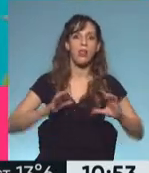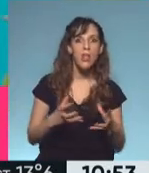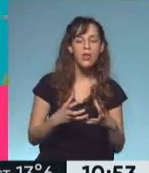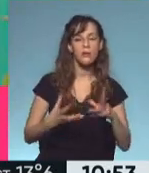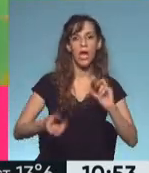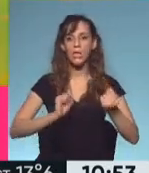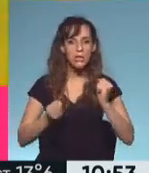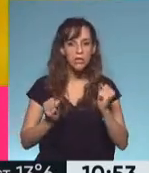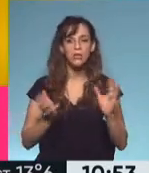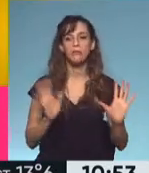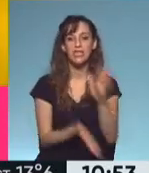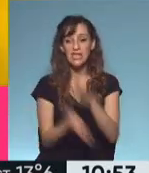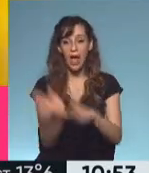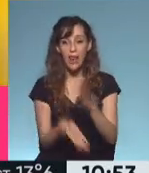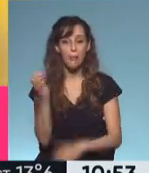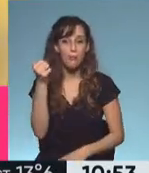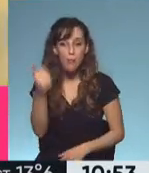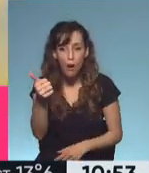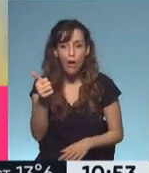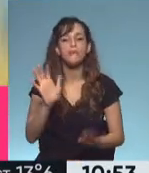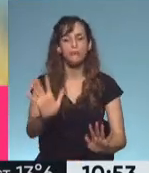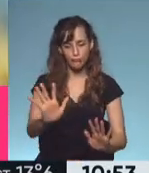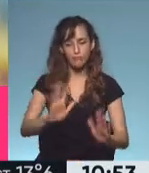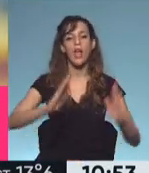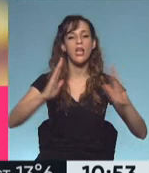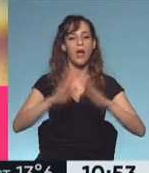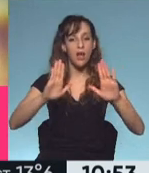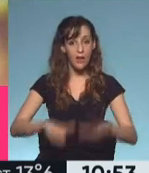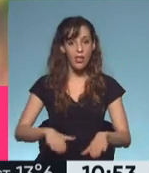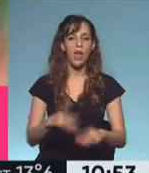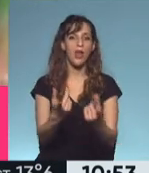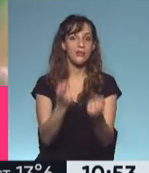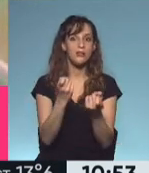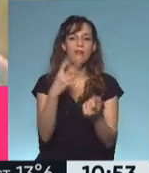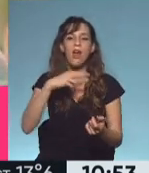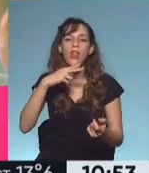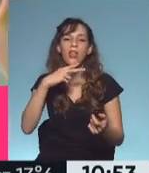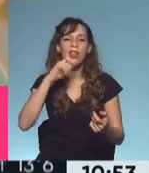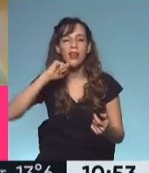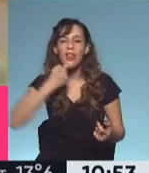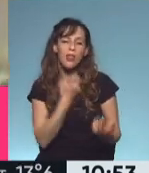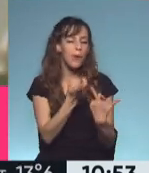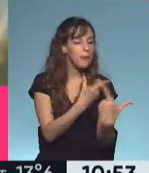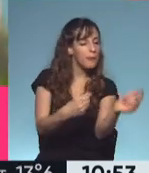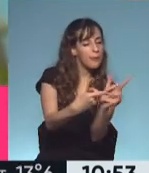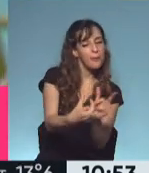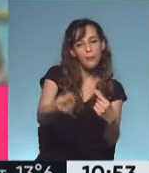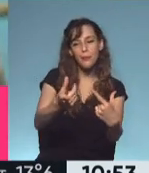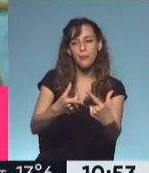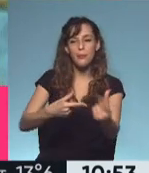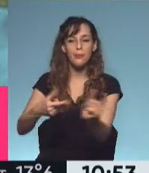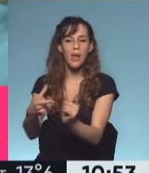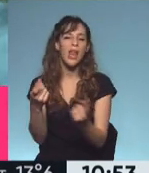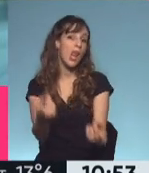poca posibilidad que teníamos, ¿no? de salir a los parques, salir al aire libre, buscar, sobre todo acá quienes estamos en Capital, de tener nuestro